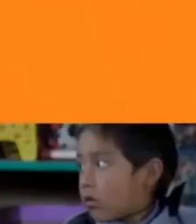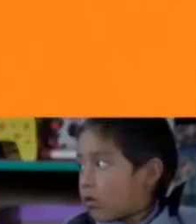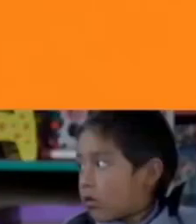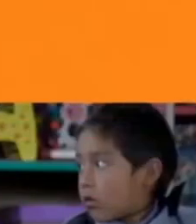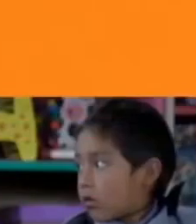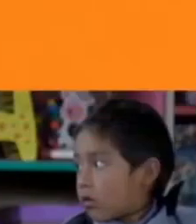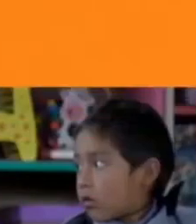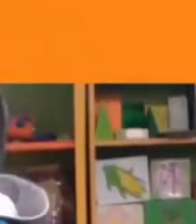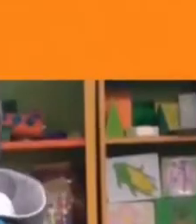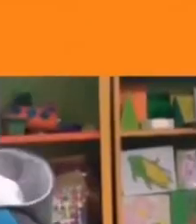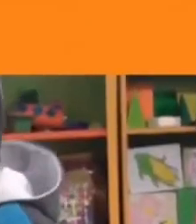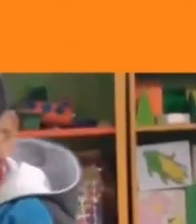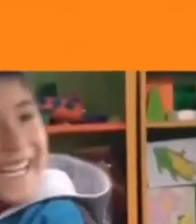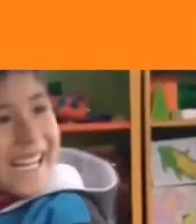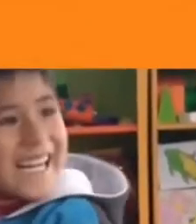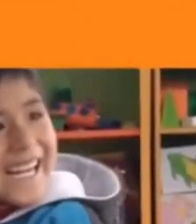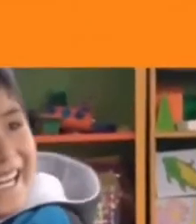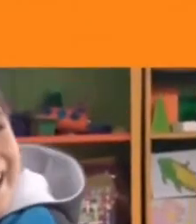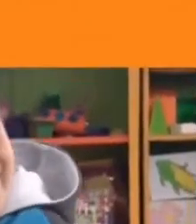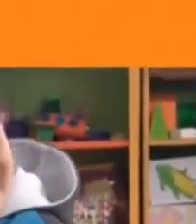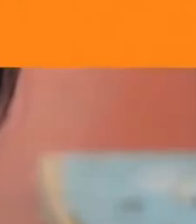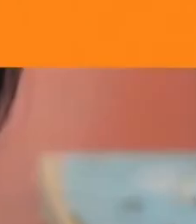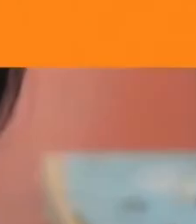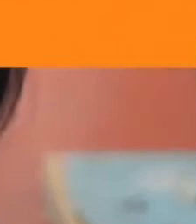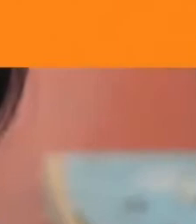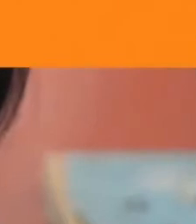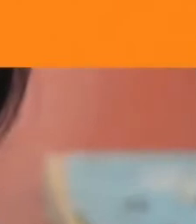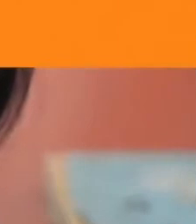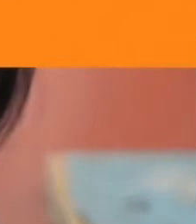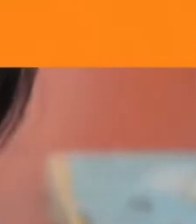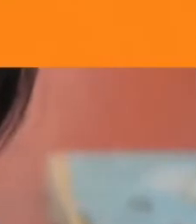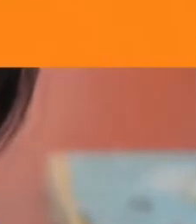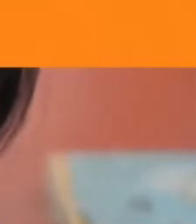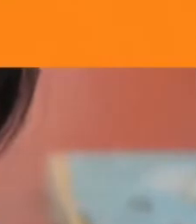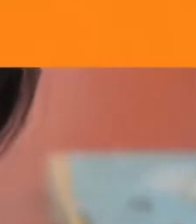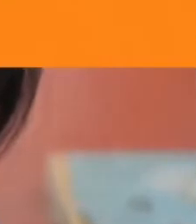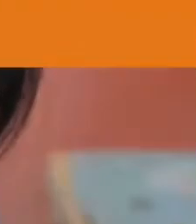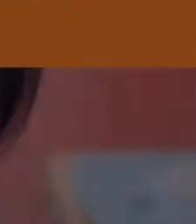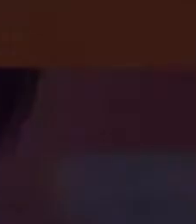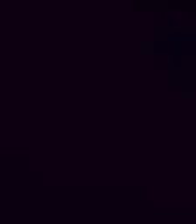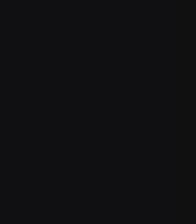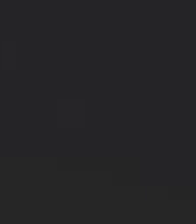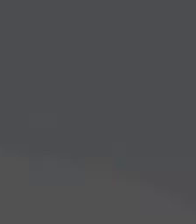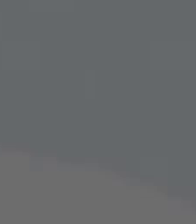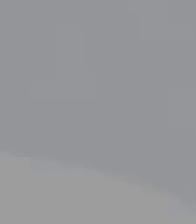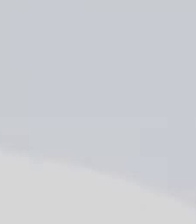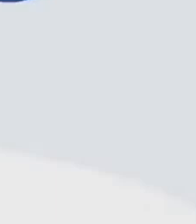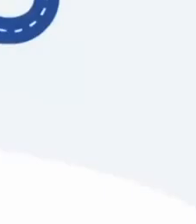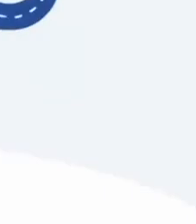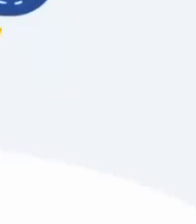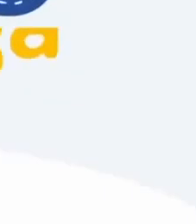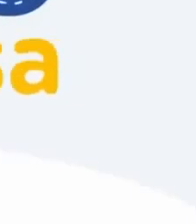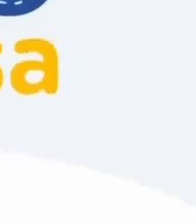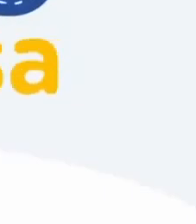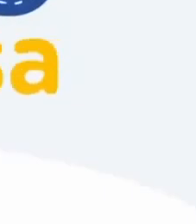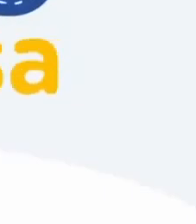Estamos viendo Aprendo en Casa, secundaria.